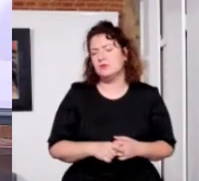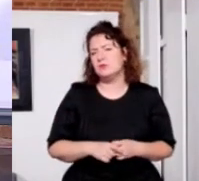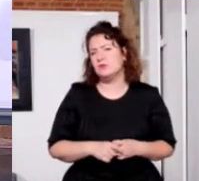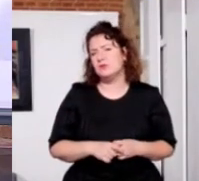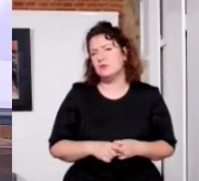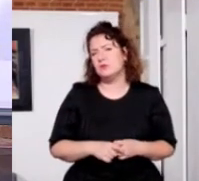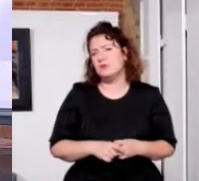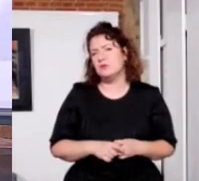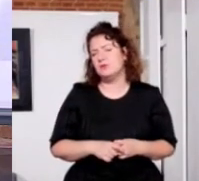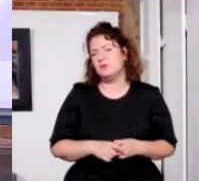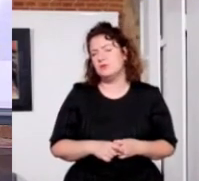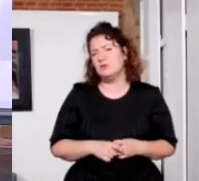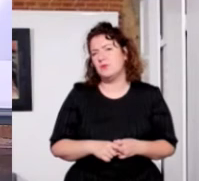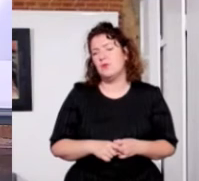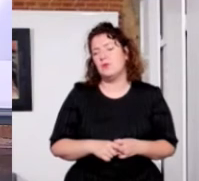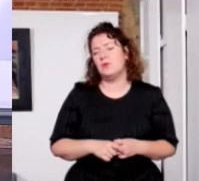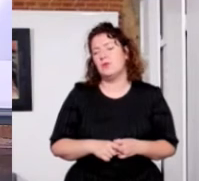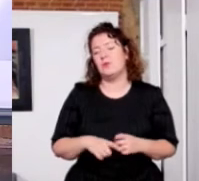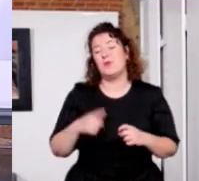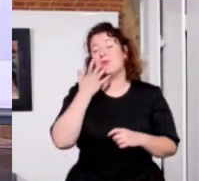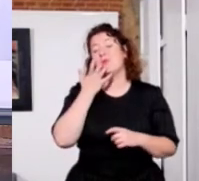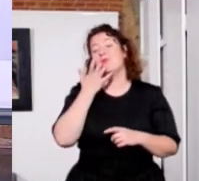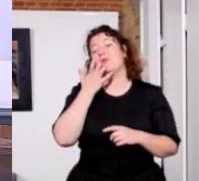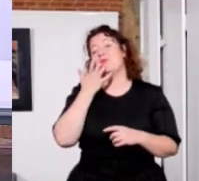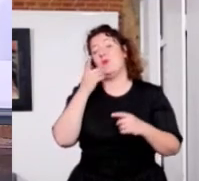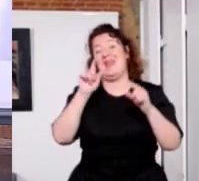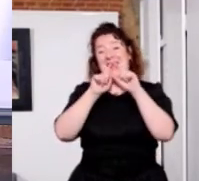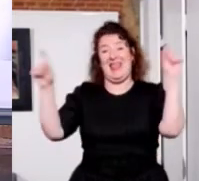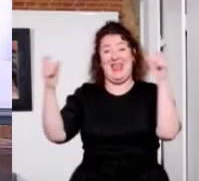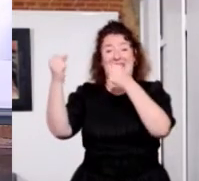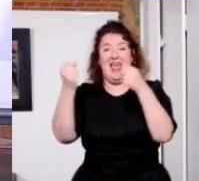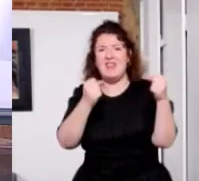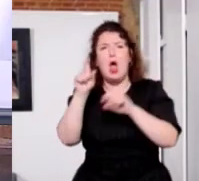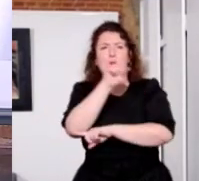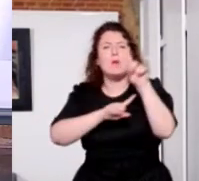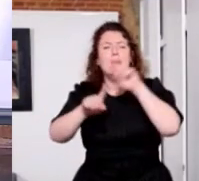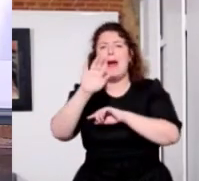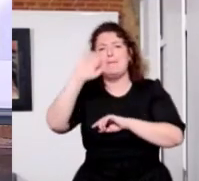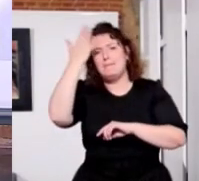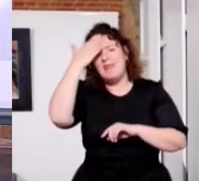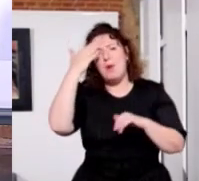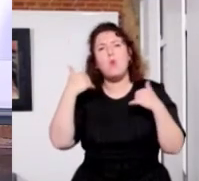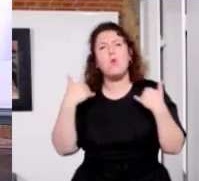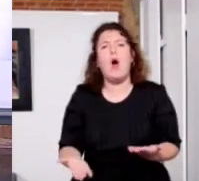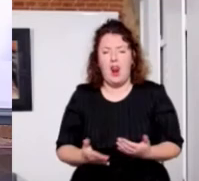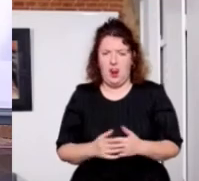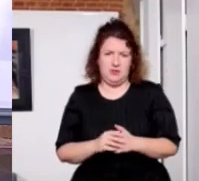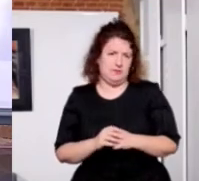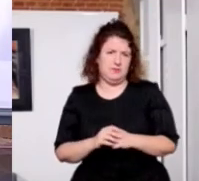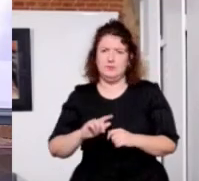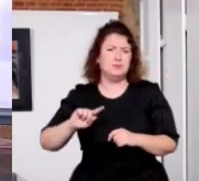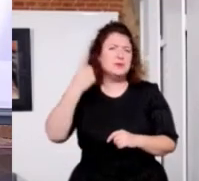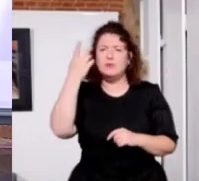el principal problema con el que se encuentra la entidad? ¿Cuál es el principal problema que se